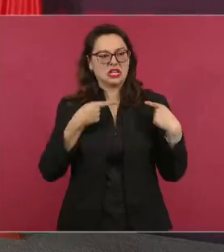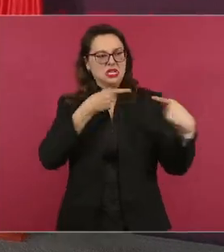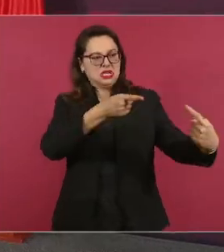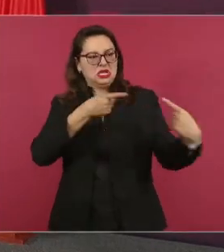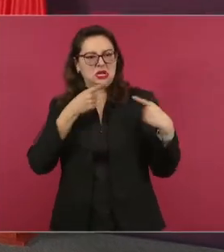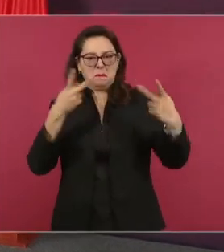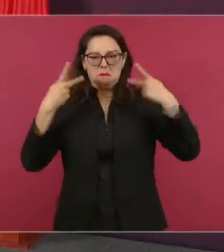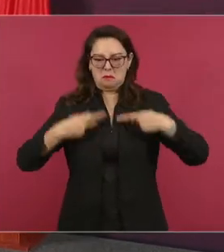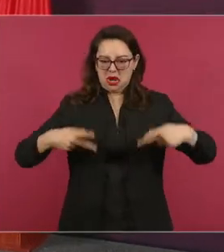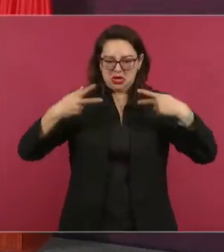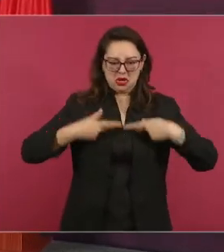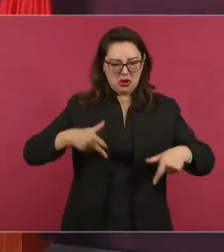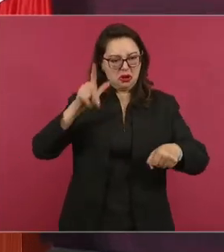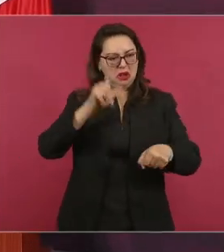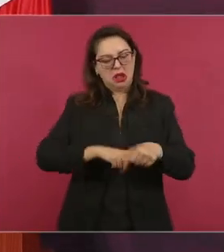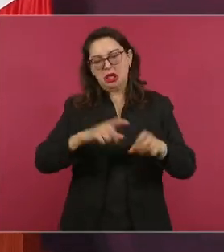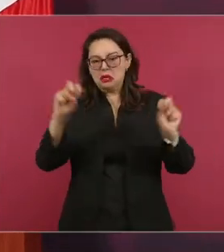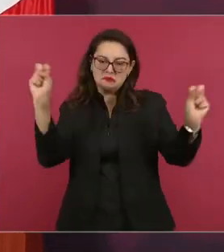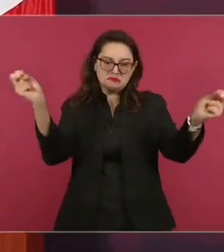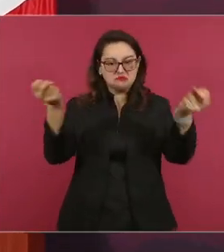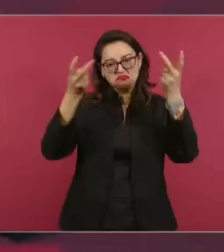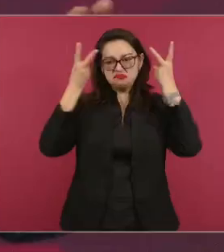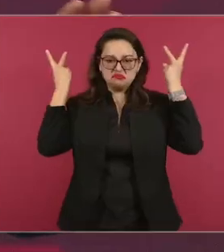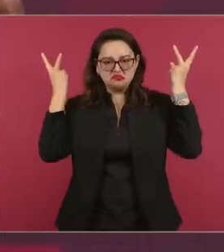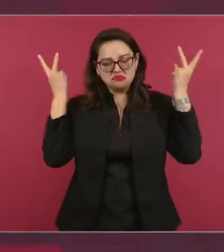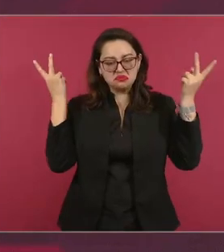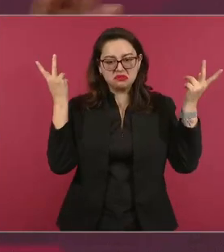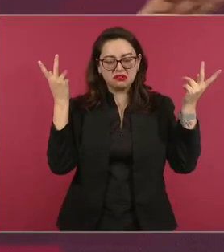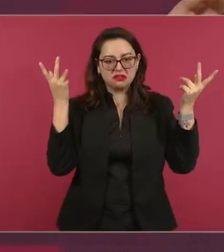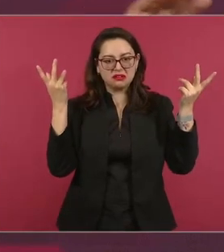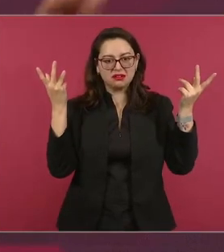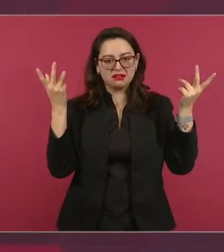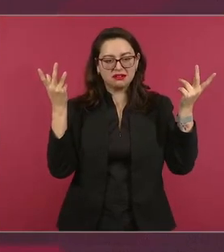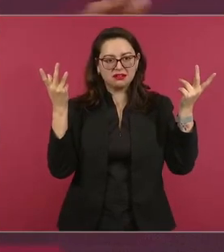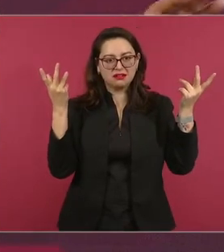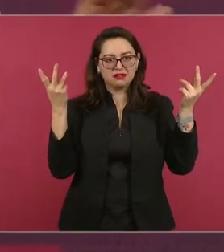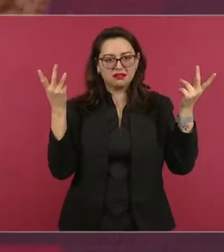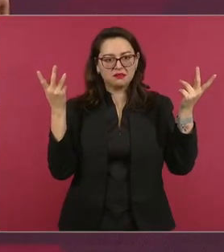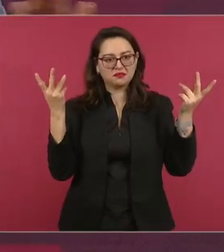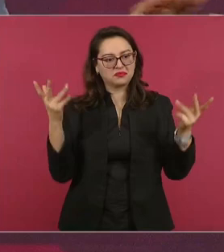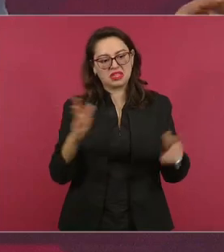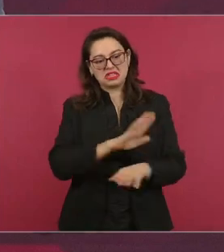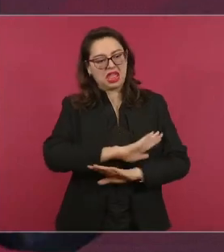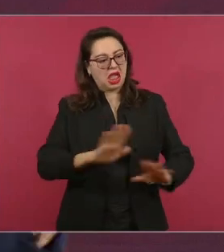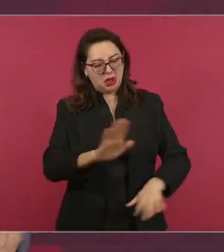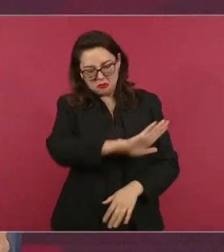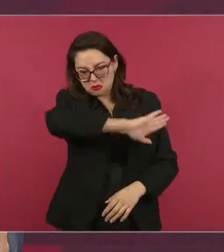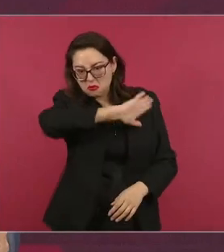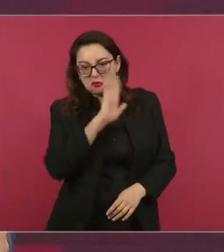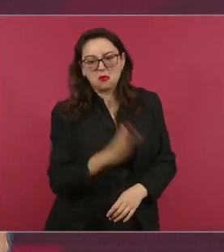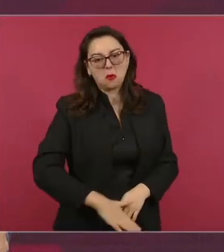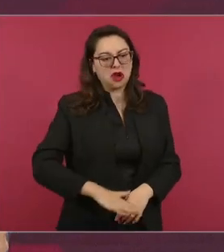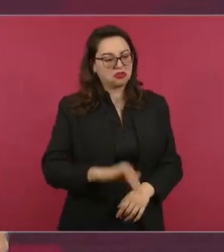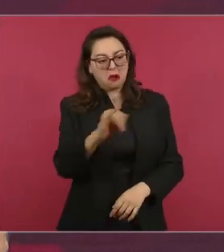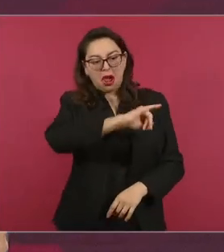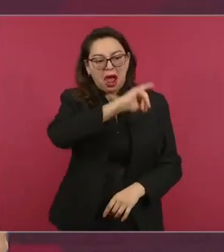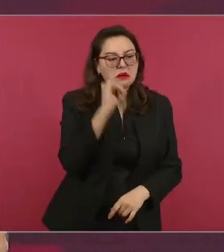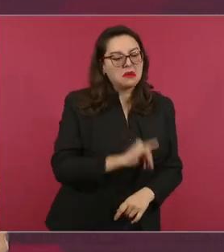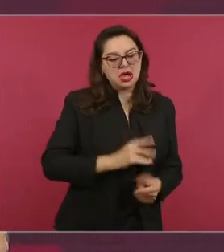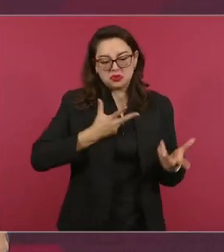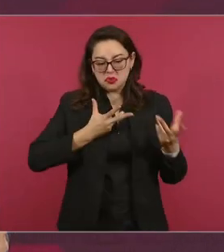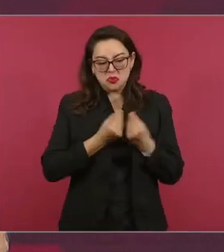conmigo no cuentes. Es como si te hubieses muerto.